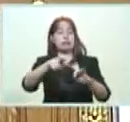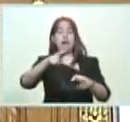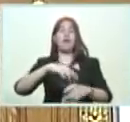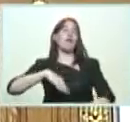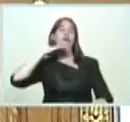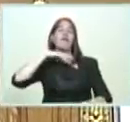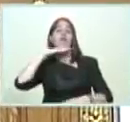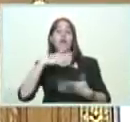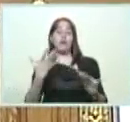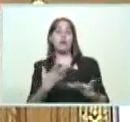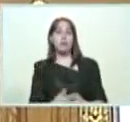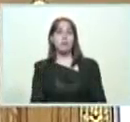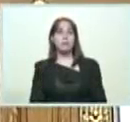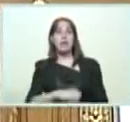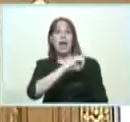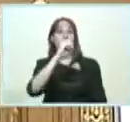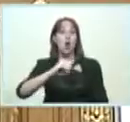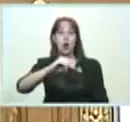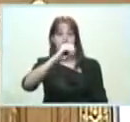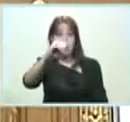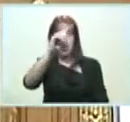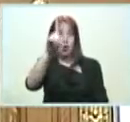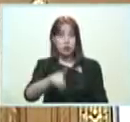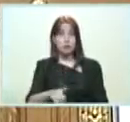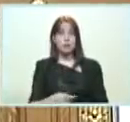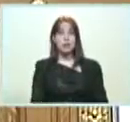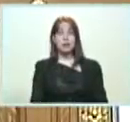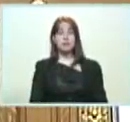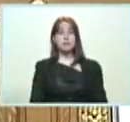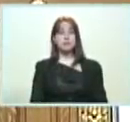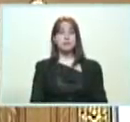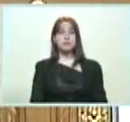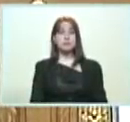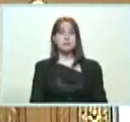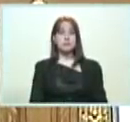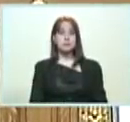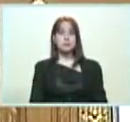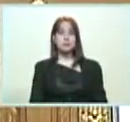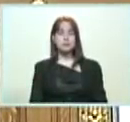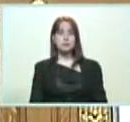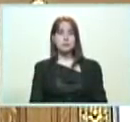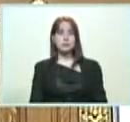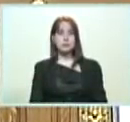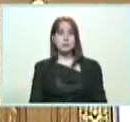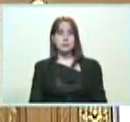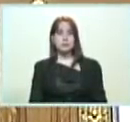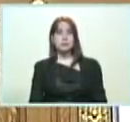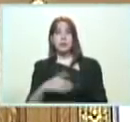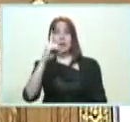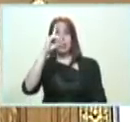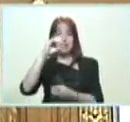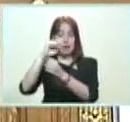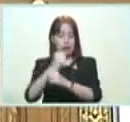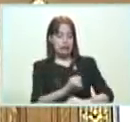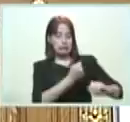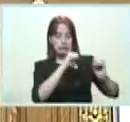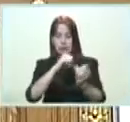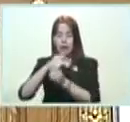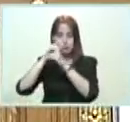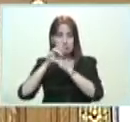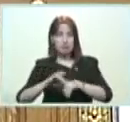agua. Y el Orinoco está hasta los terrequetequeteques. Y el Delta Macuro recibe todo eso,